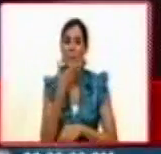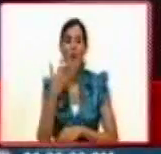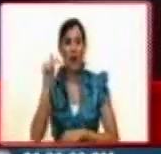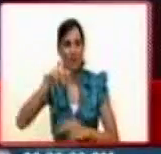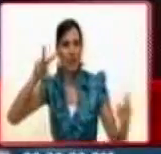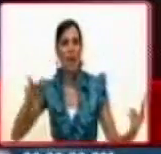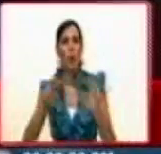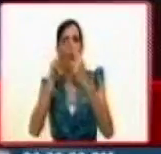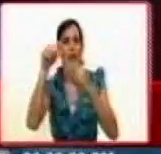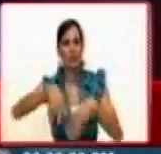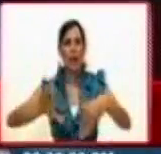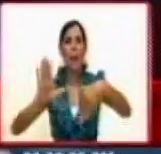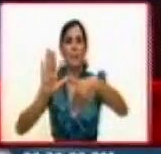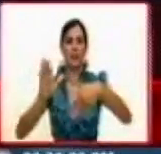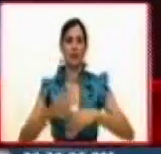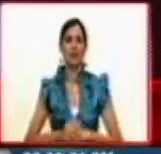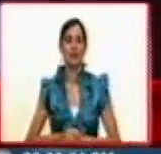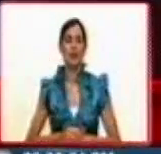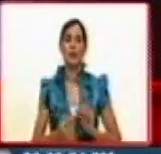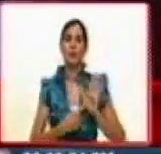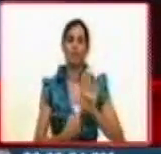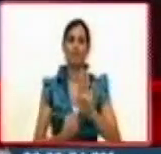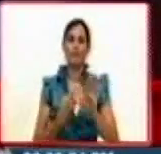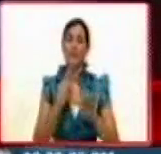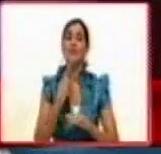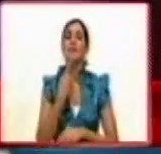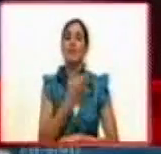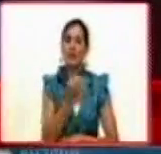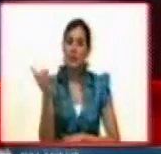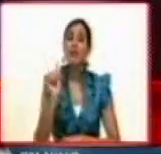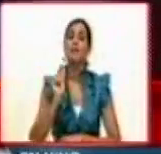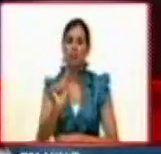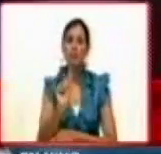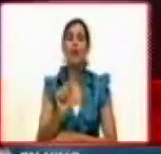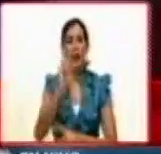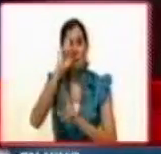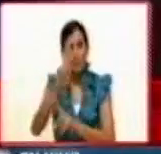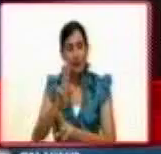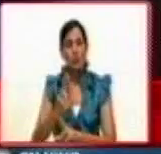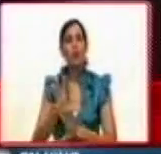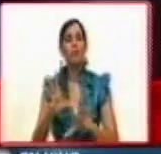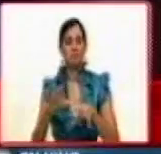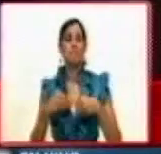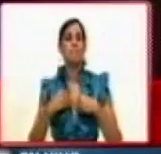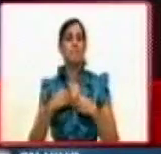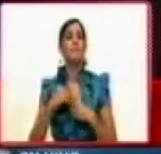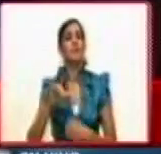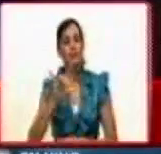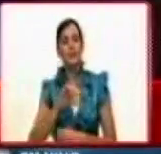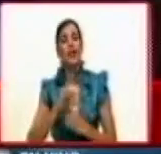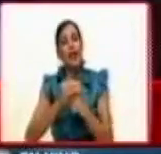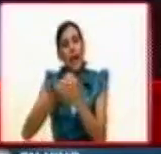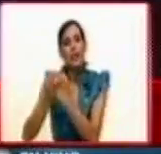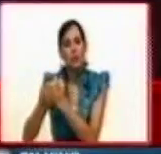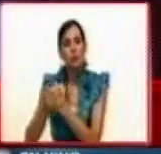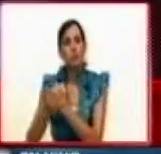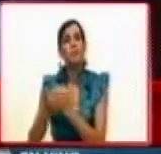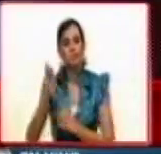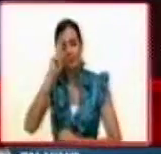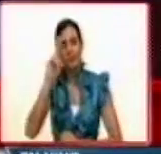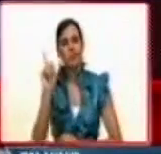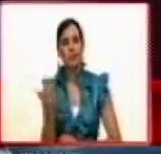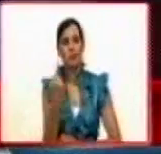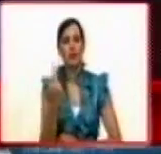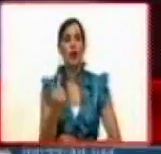de las Américas para manifestarle mi respeto, mi aprecio y mi reconocimiento y desearles a todos y